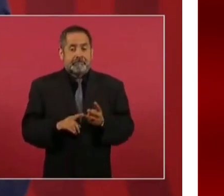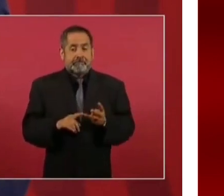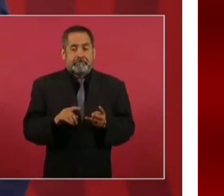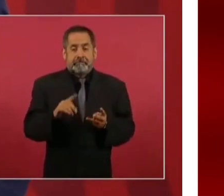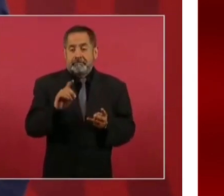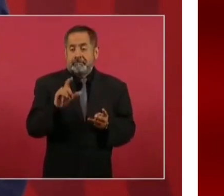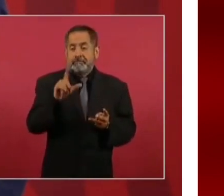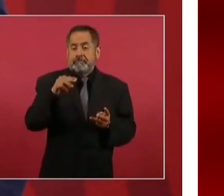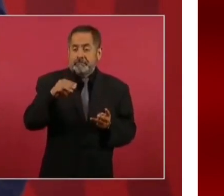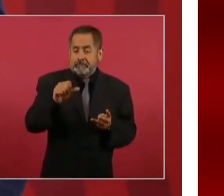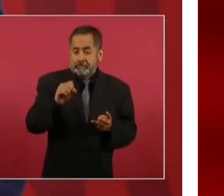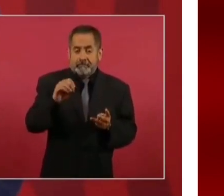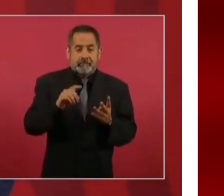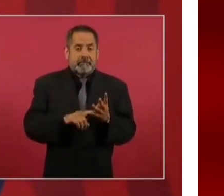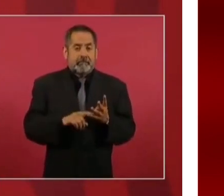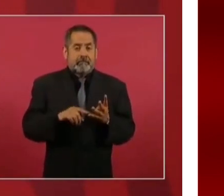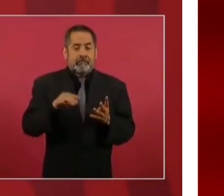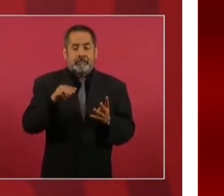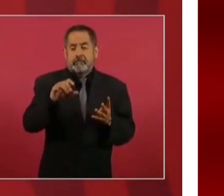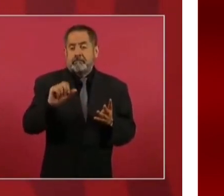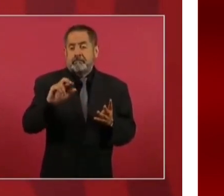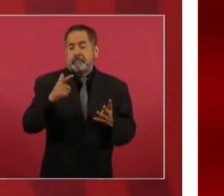Alfredo del Mazo, Margarita Zavala,